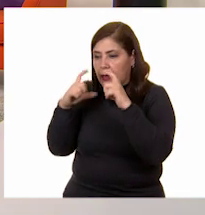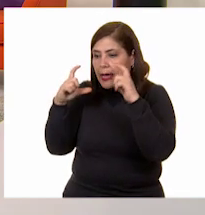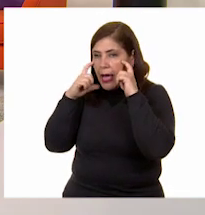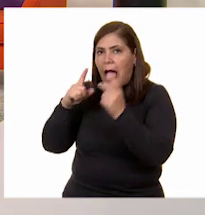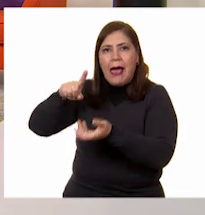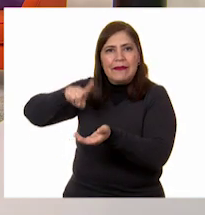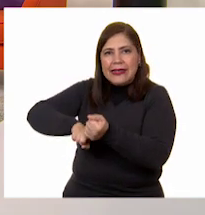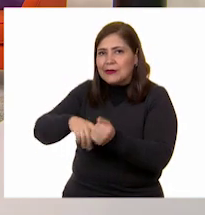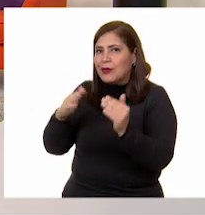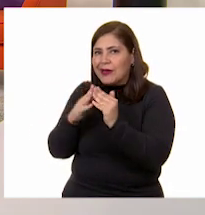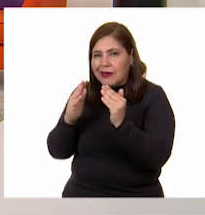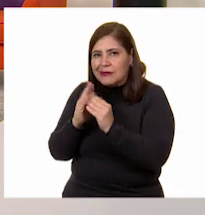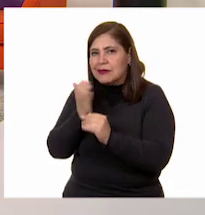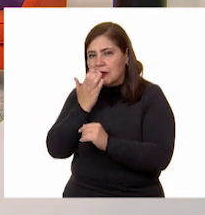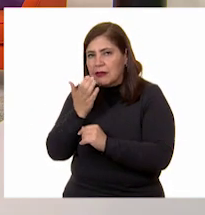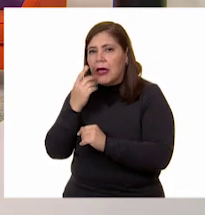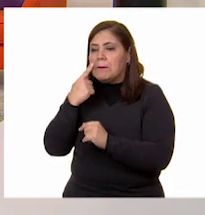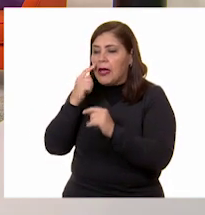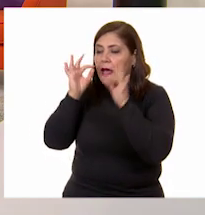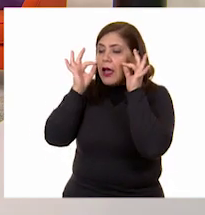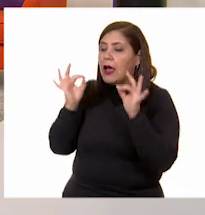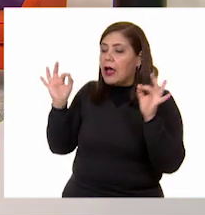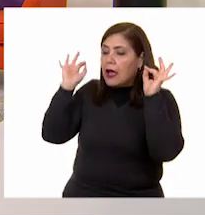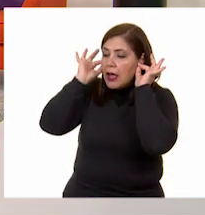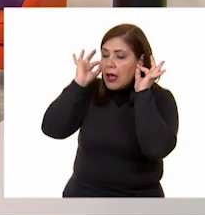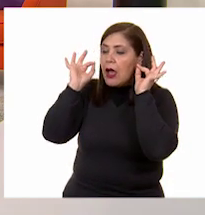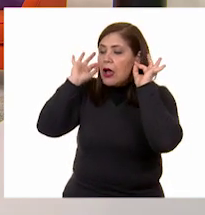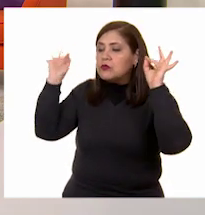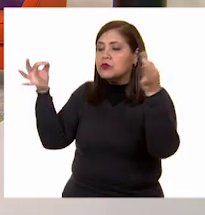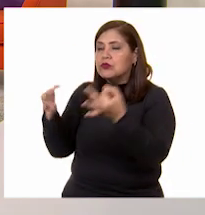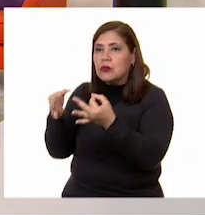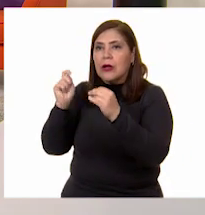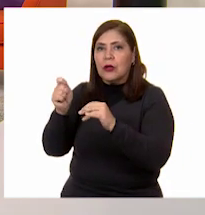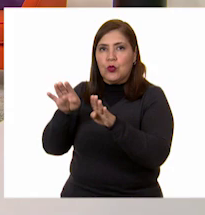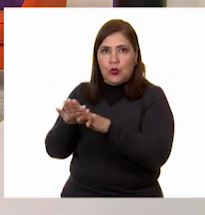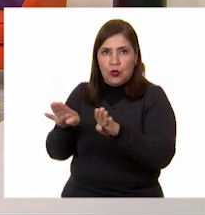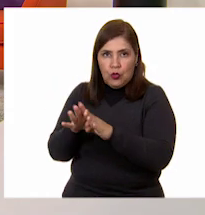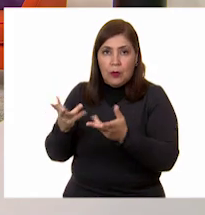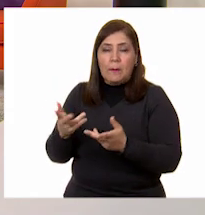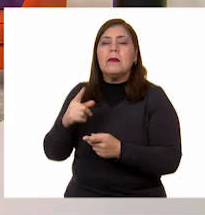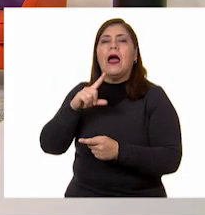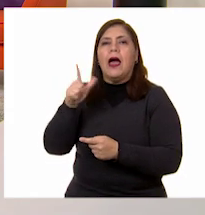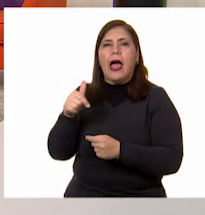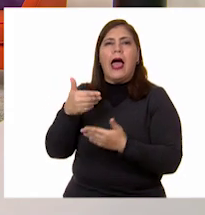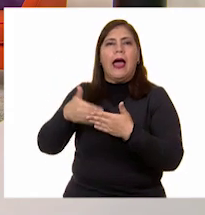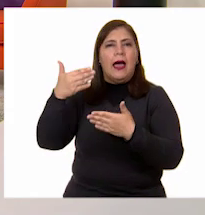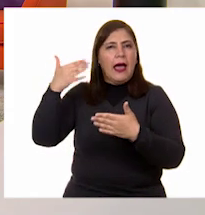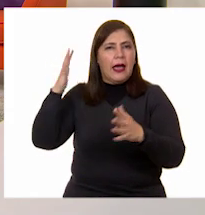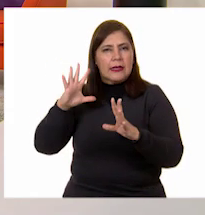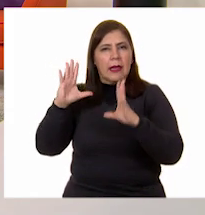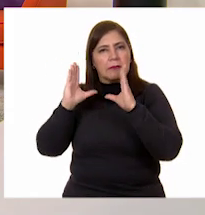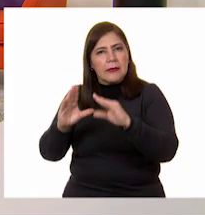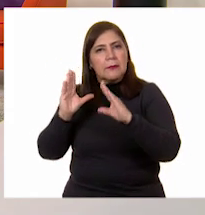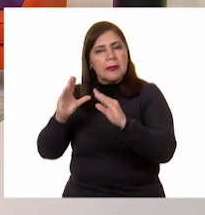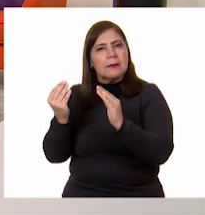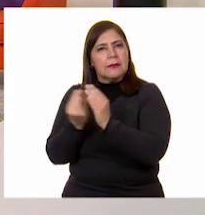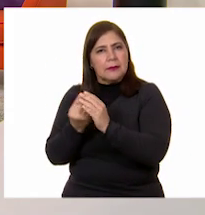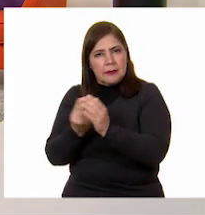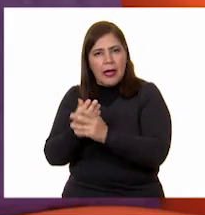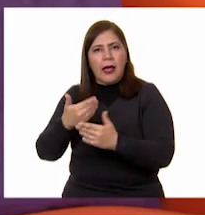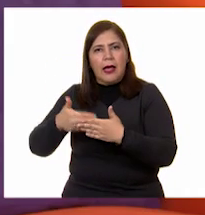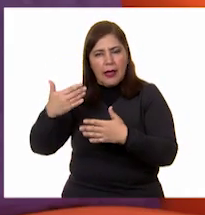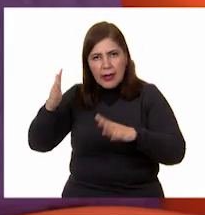en casa, enseñarles cómo ponérselos o quitárselos y, como hemos trabajado en programas anteriores, utilizar